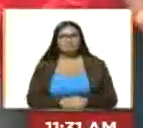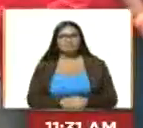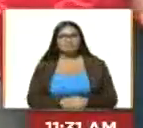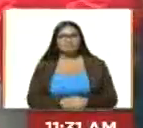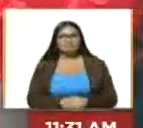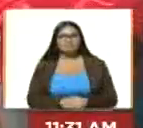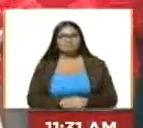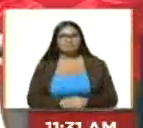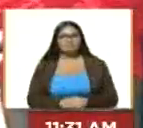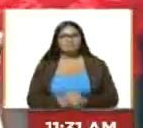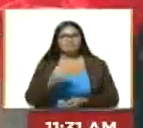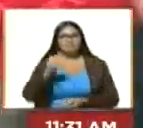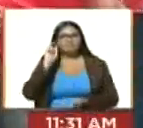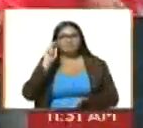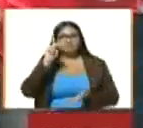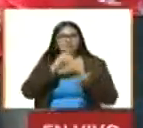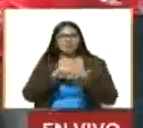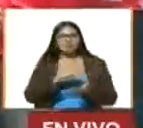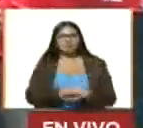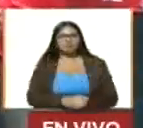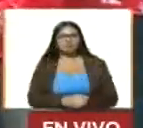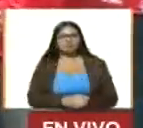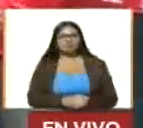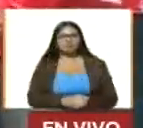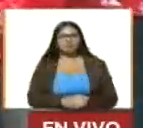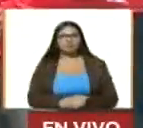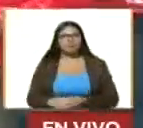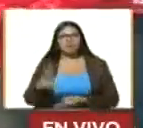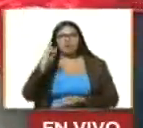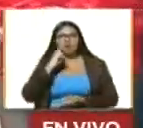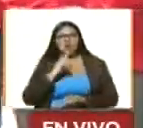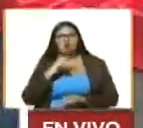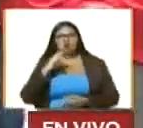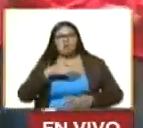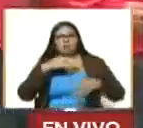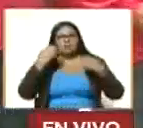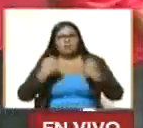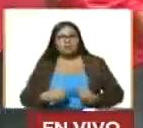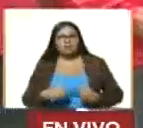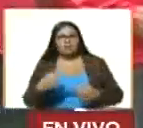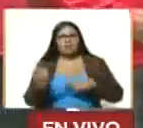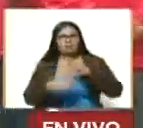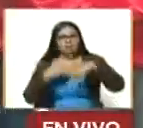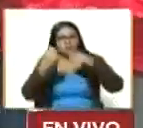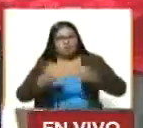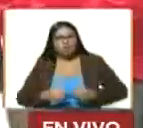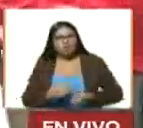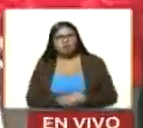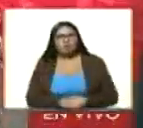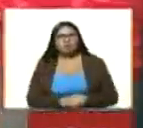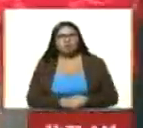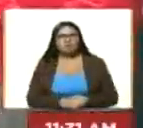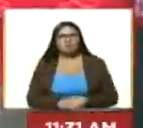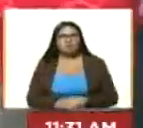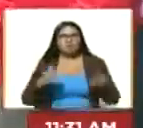pilas. Aquí estamos los bolivarianos, los revolucionarios y los